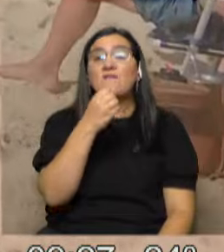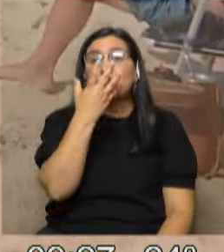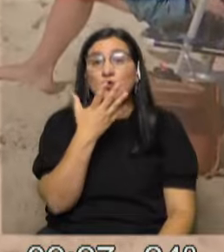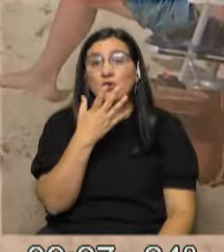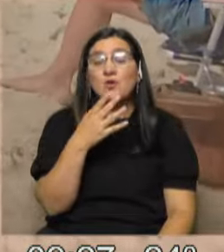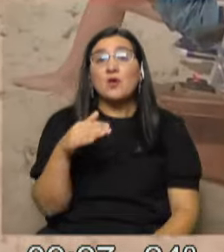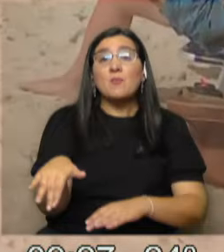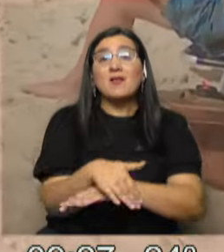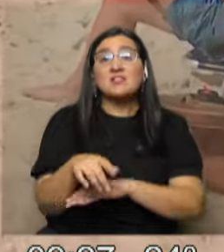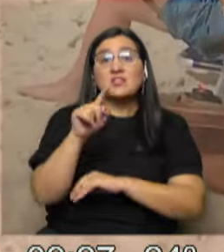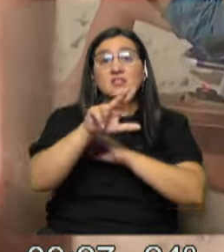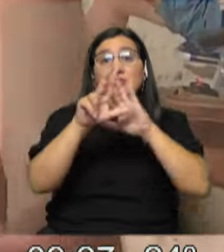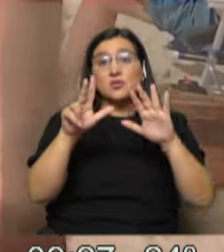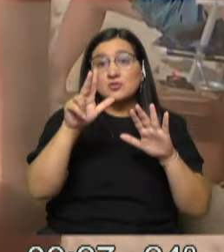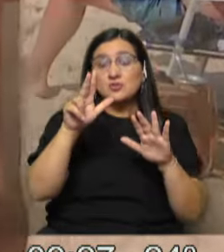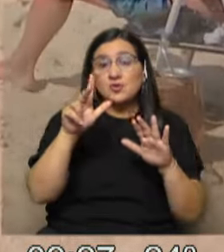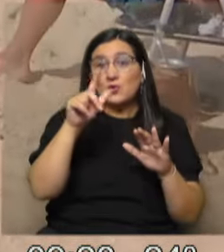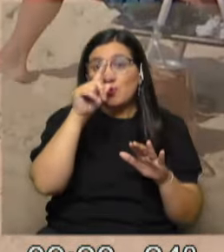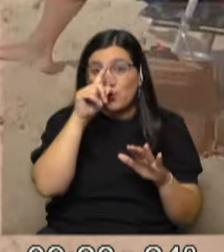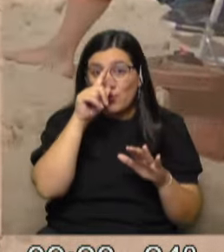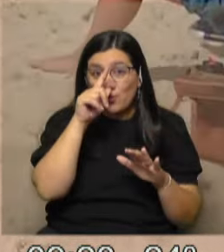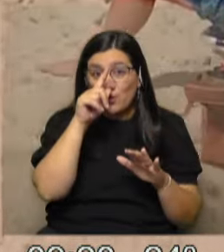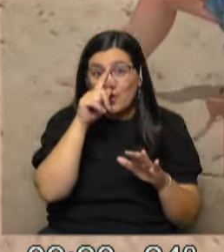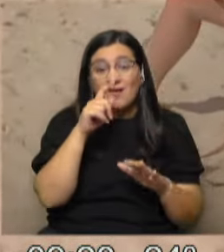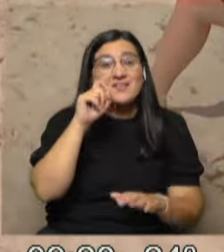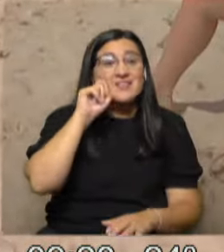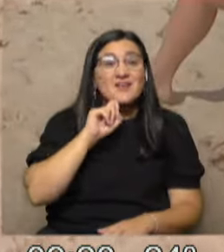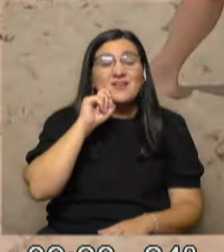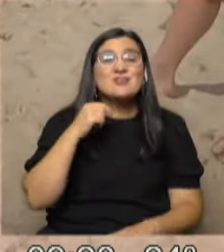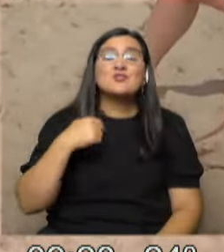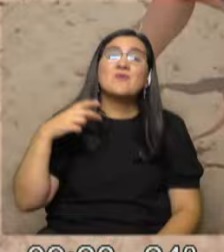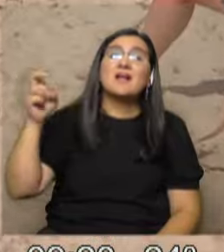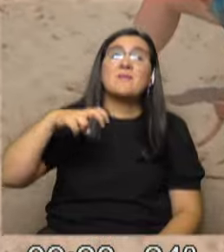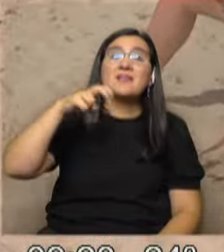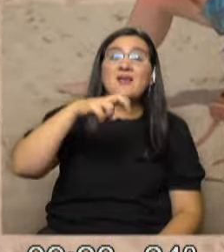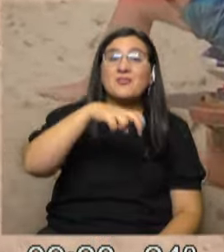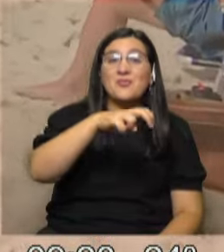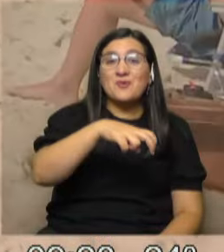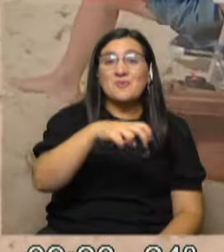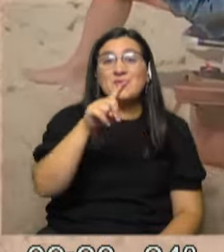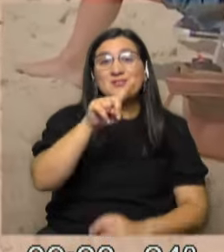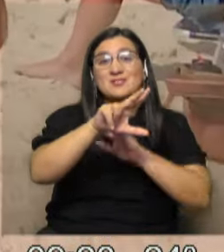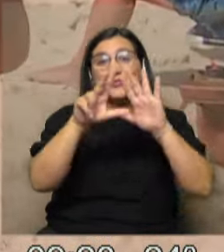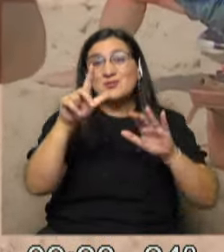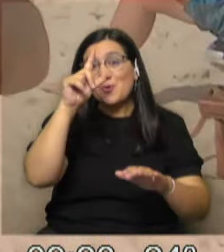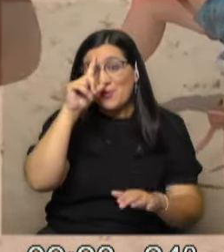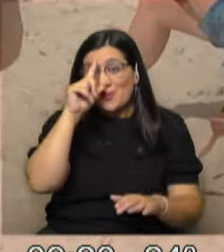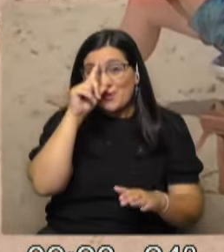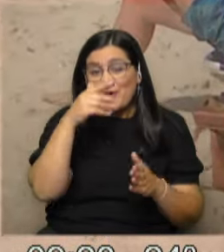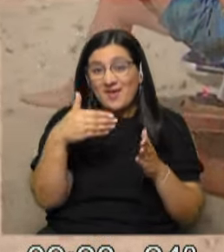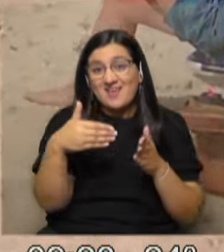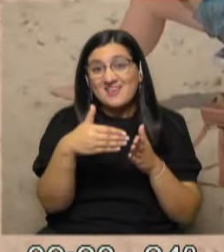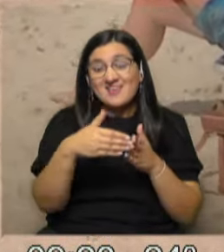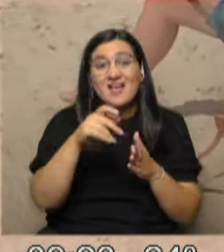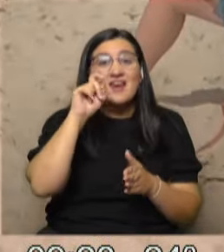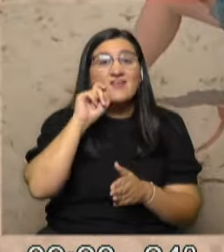y está en Arbajo. Pará, querés hacer toda la nota vos. Iba por 18 Julio y está en Arbajo.